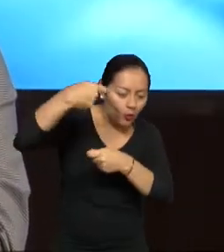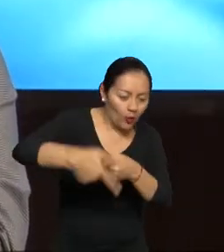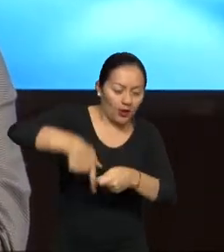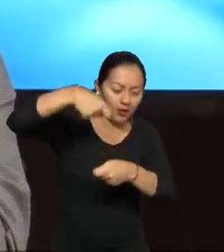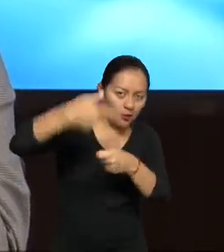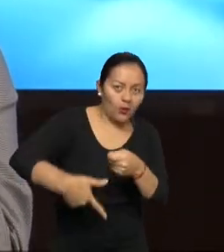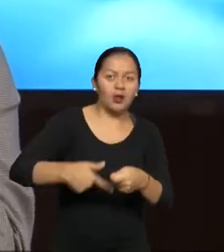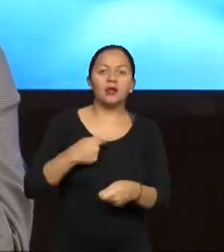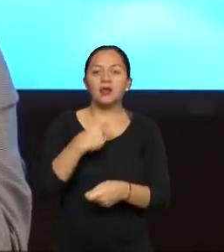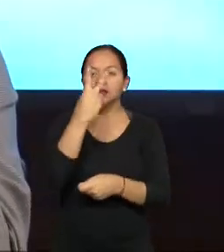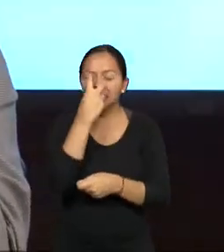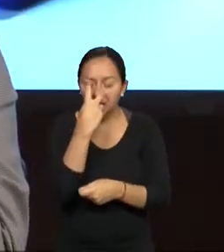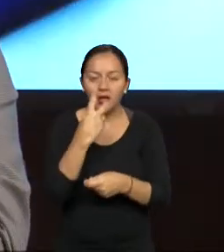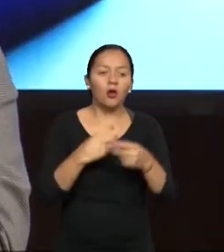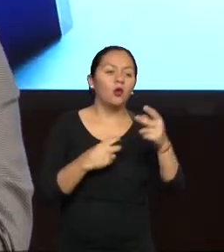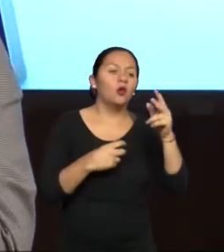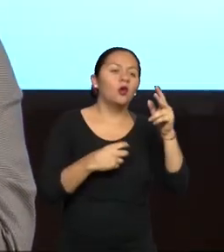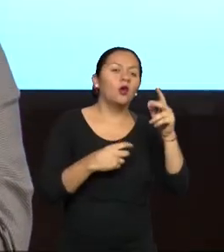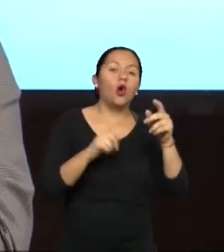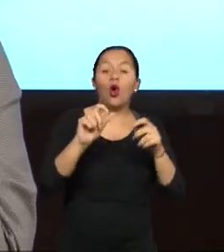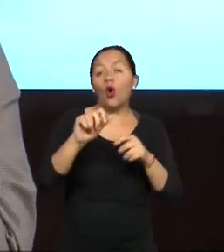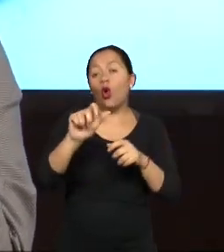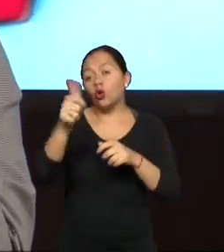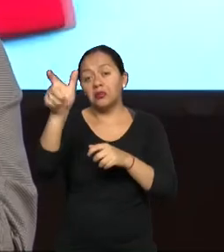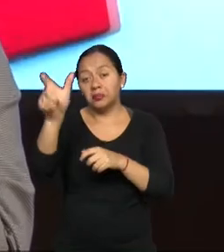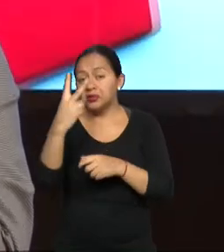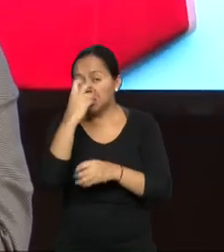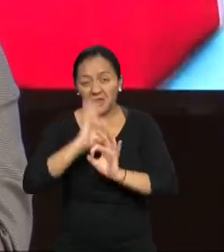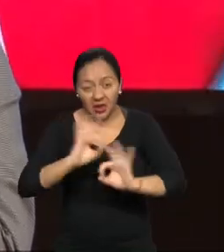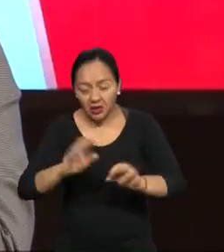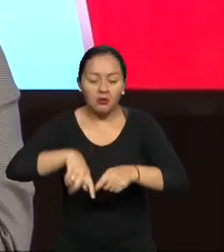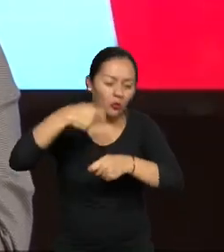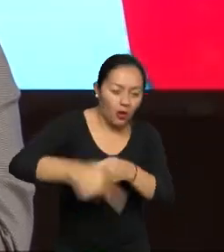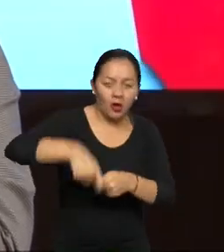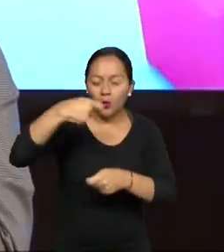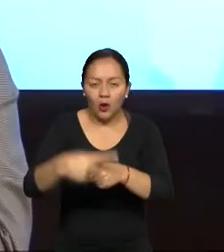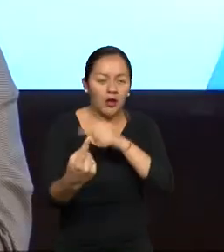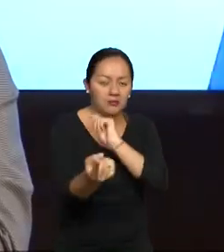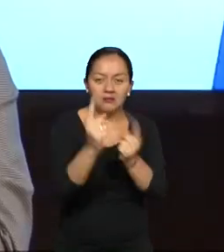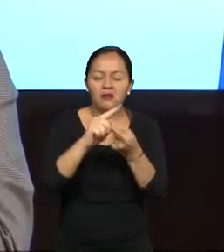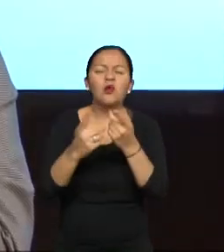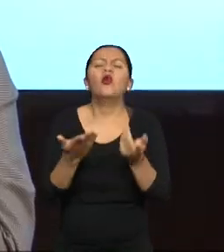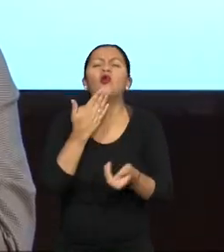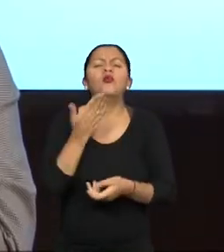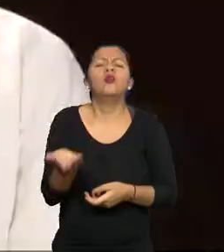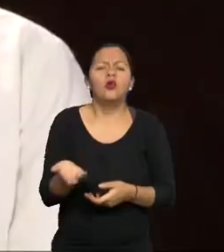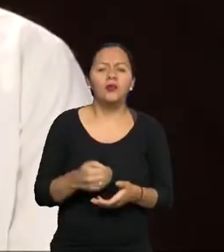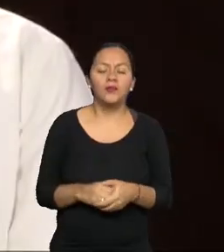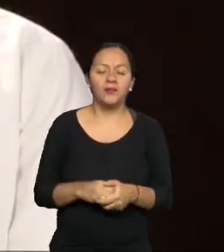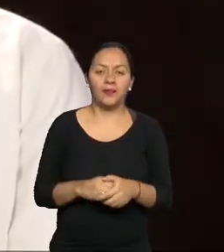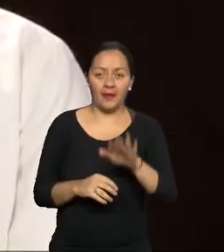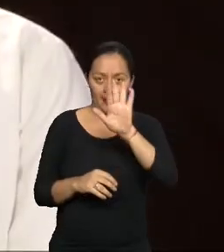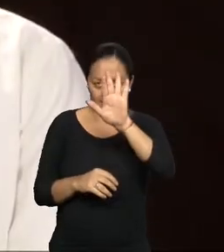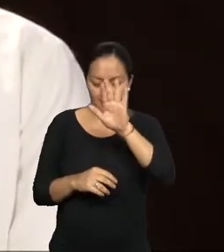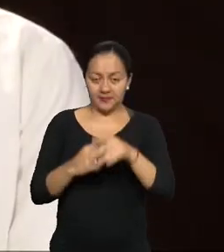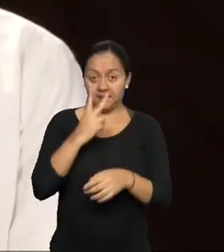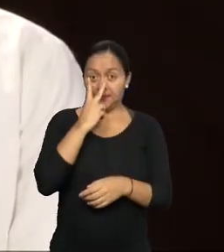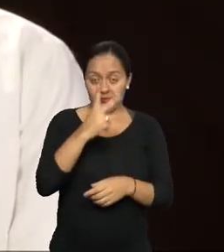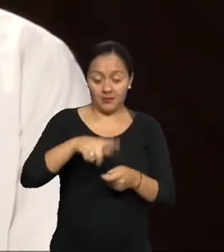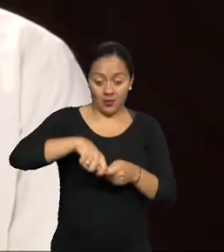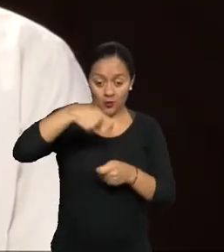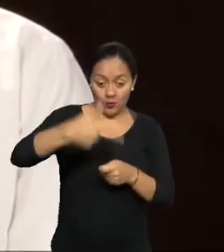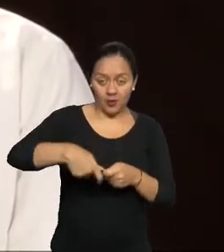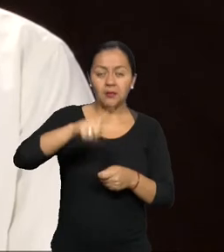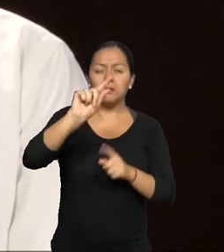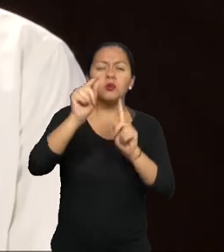con novidentes y convidentes también. Este ámbito de recreación, este juego de cartas. Bien, antes de contar con el 40 me gustaría terminar